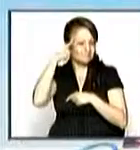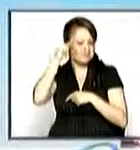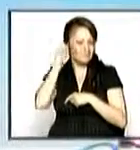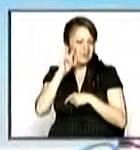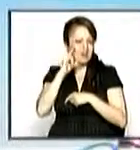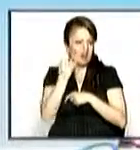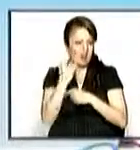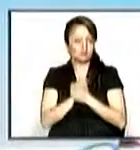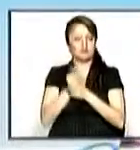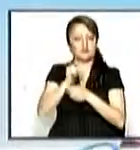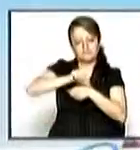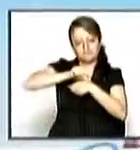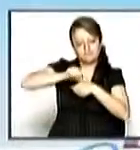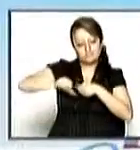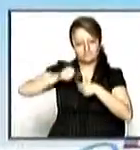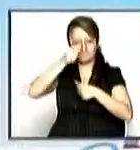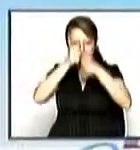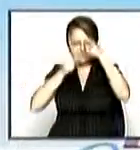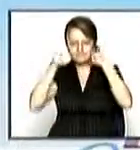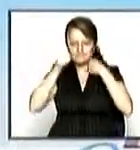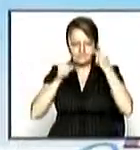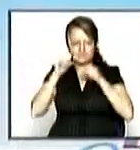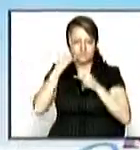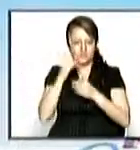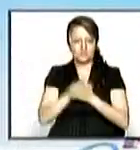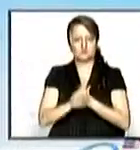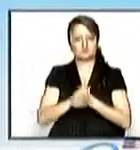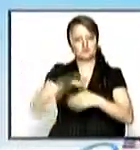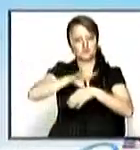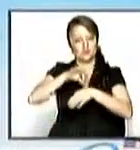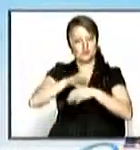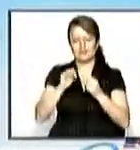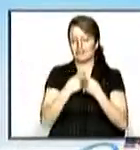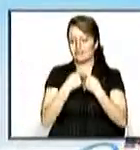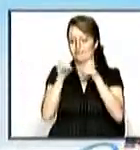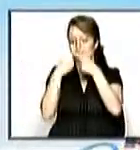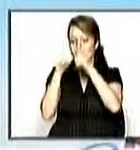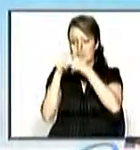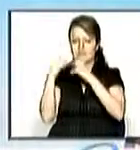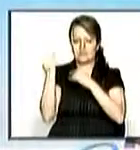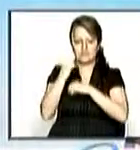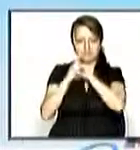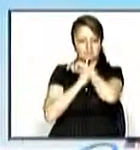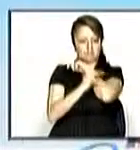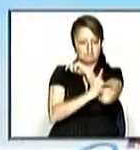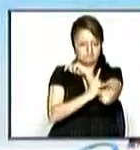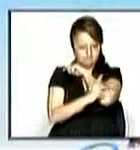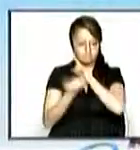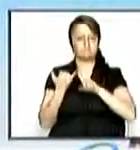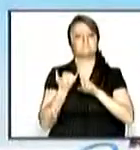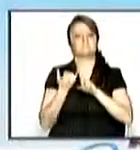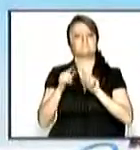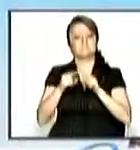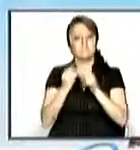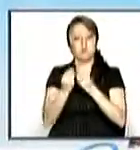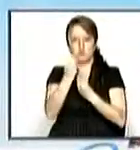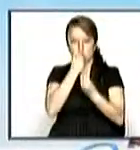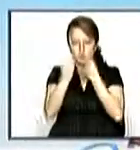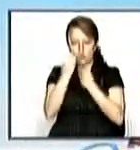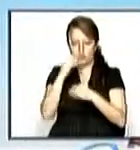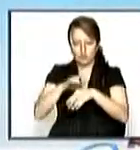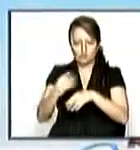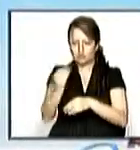cirujano plástico, con odontólogos neurofocales, psicólogos y psicoterapeutas, con nutricionistas,